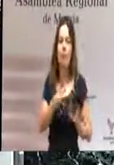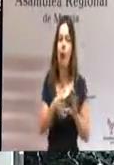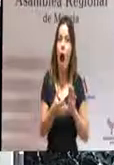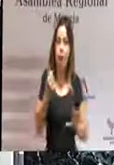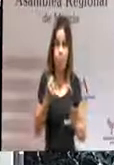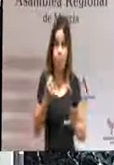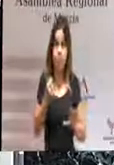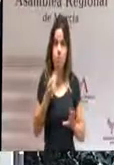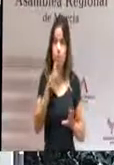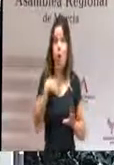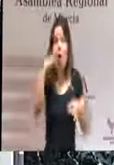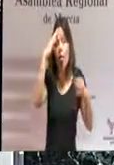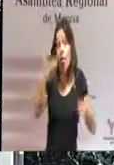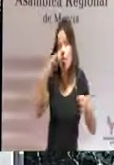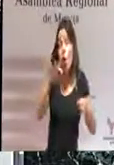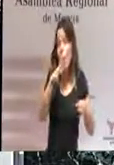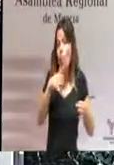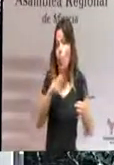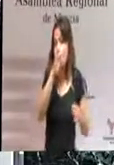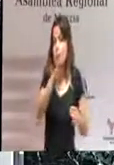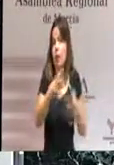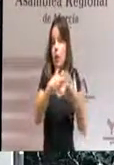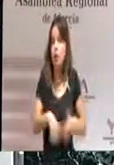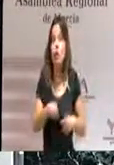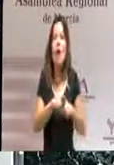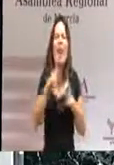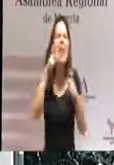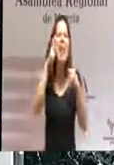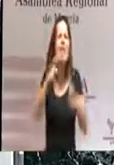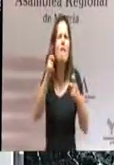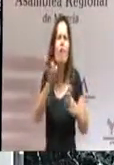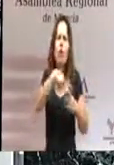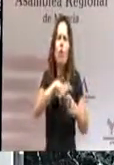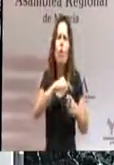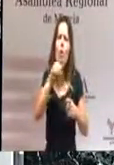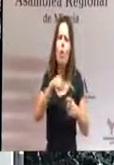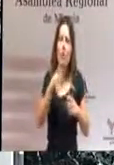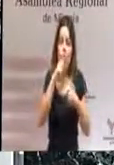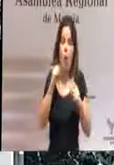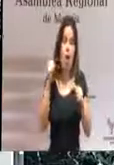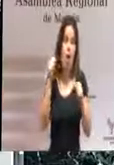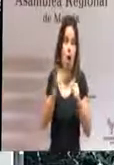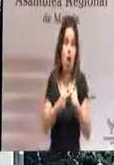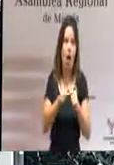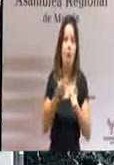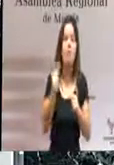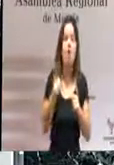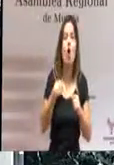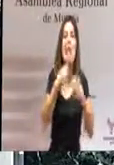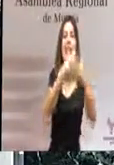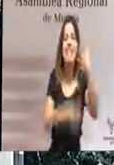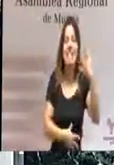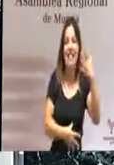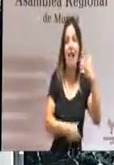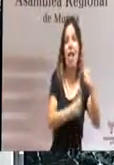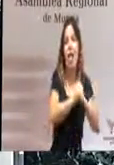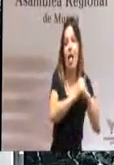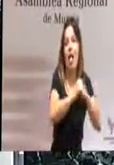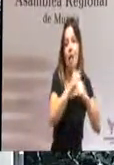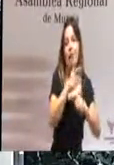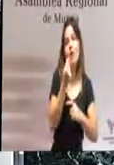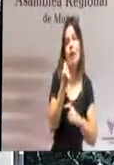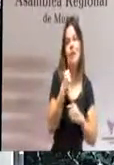defecto o por desconocimiento, los esfuerzos que nos han permitido en este último año eliminar la lista de espera de la renta